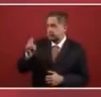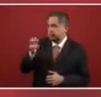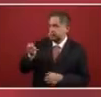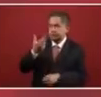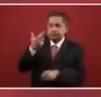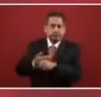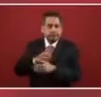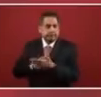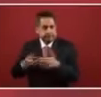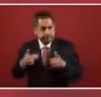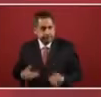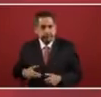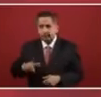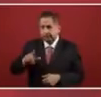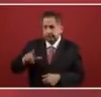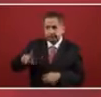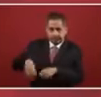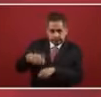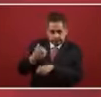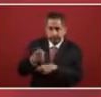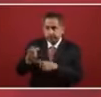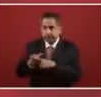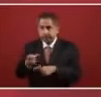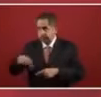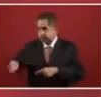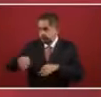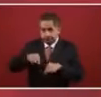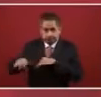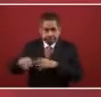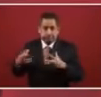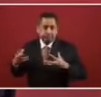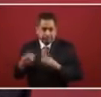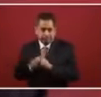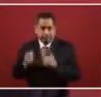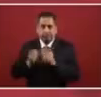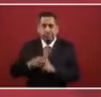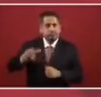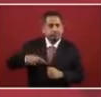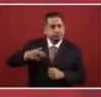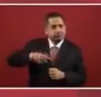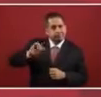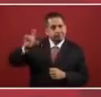de Gobernación está haciendo un trabajo con especialistas